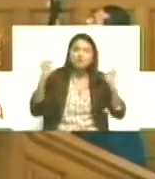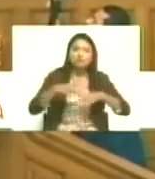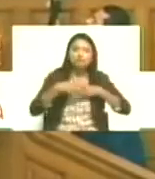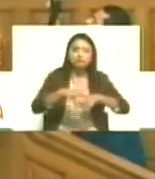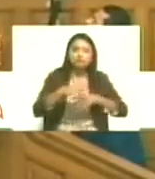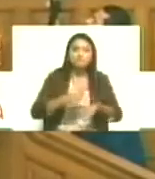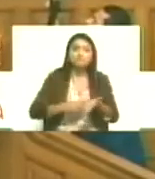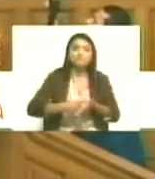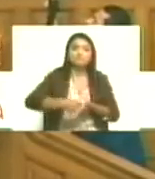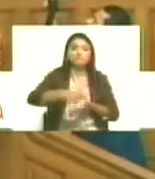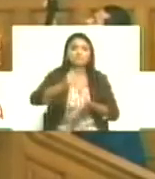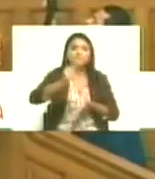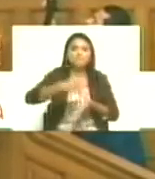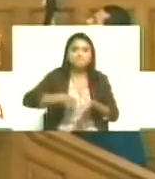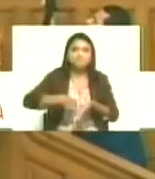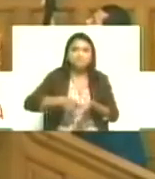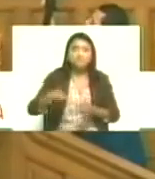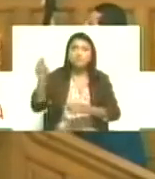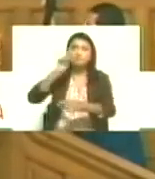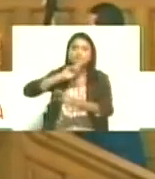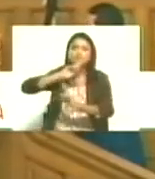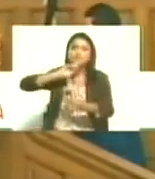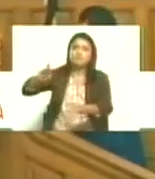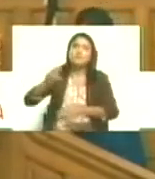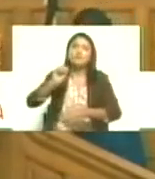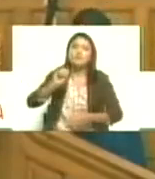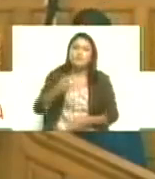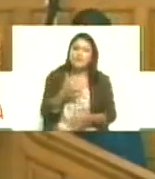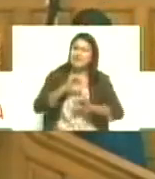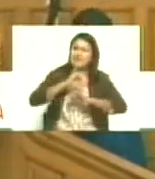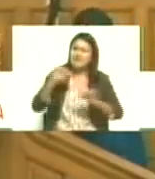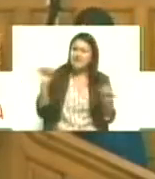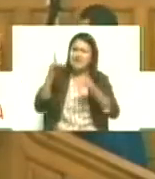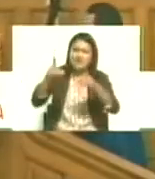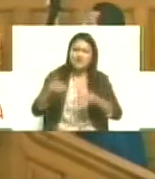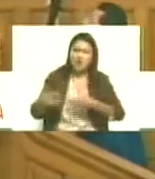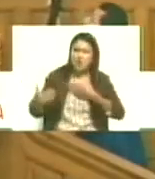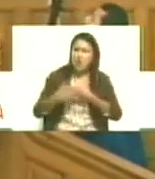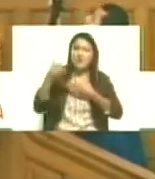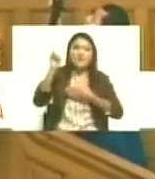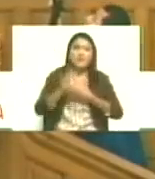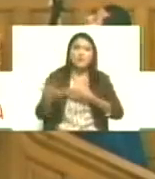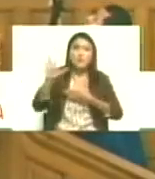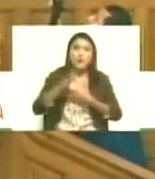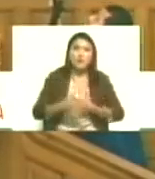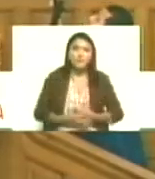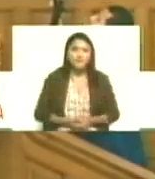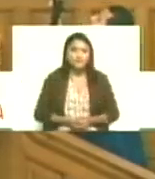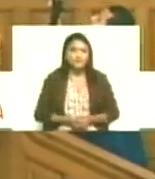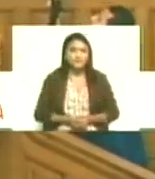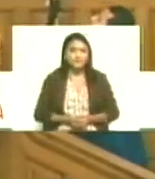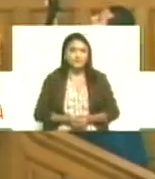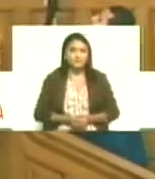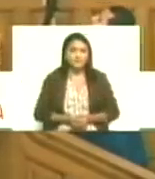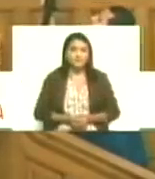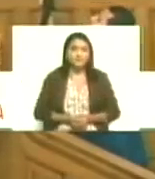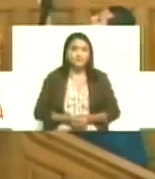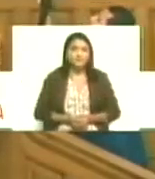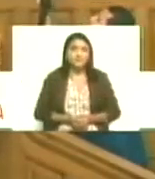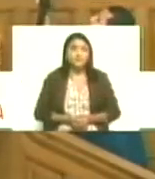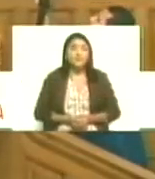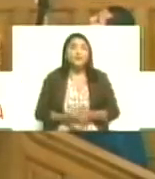firmar, señalándole a Obama que debía derogar de inmediato ese infame decreto. Y